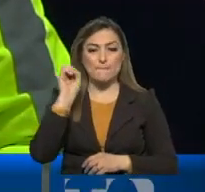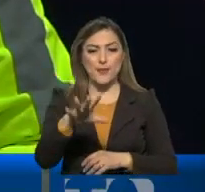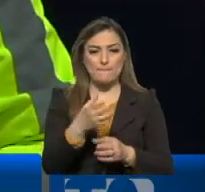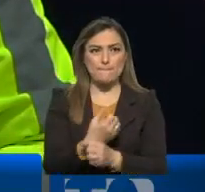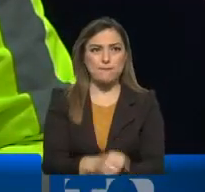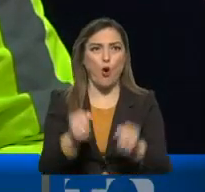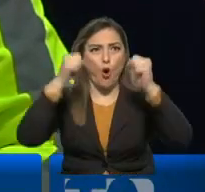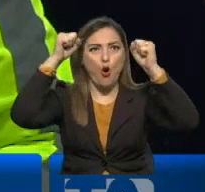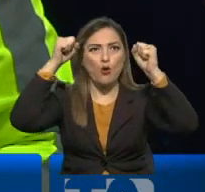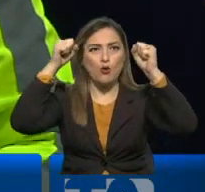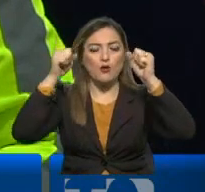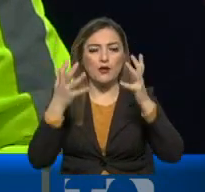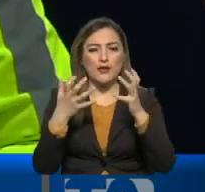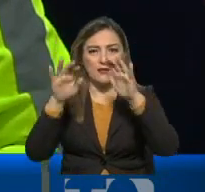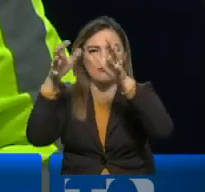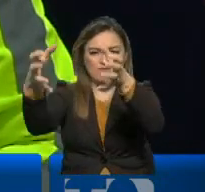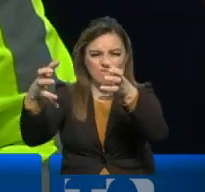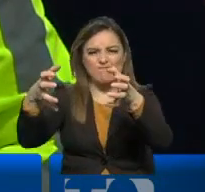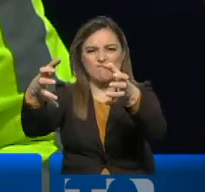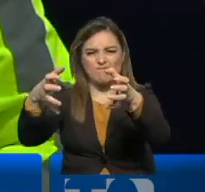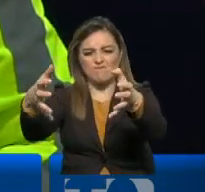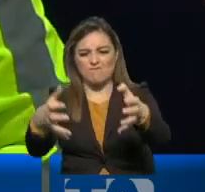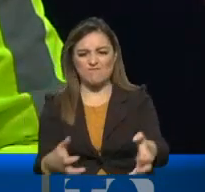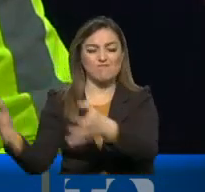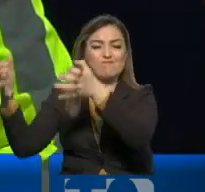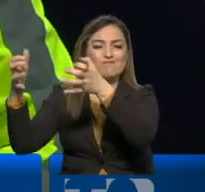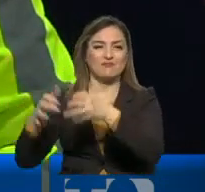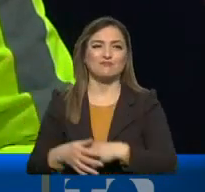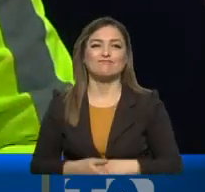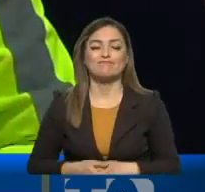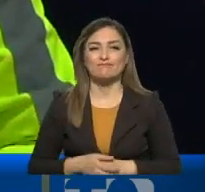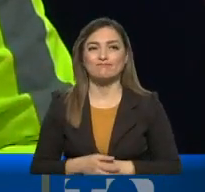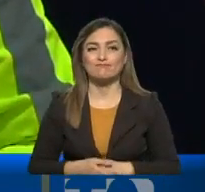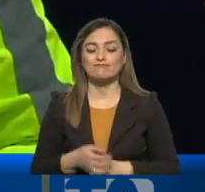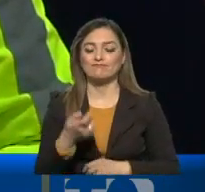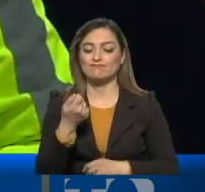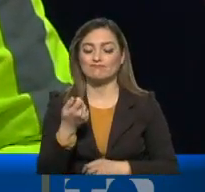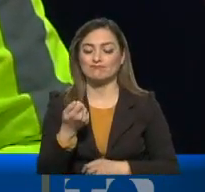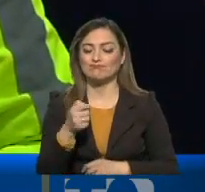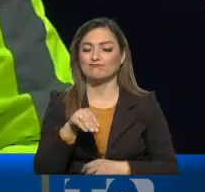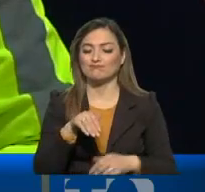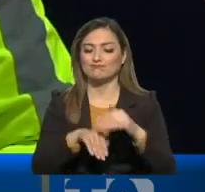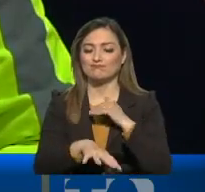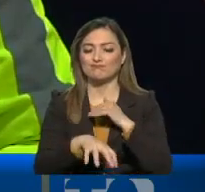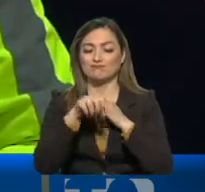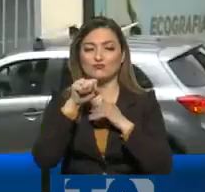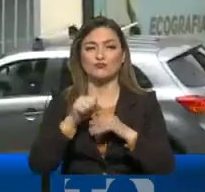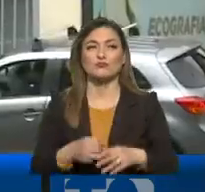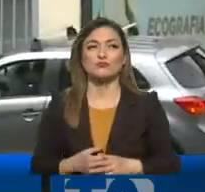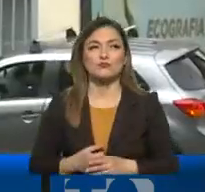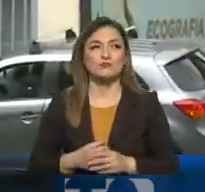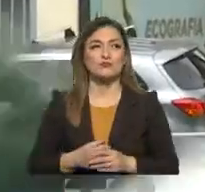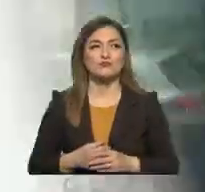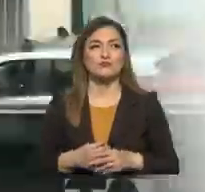cajero automático con la intención seguramente de sustraer el dinero que se encontraba en el mismo.